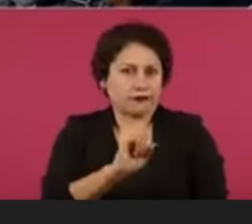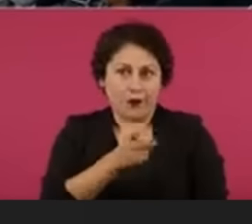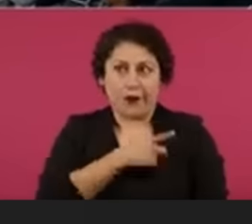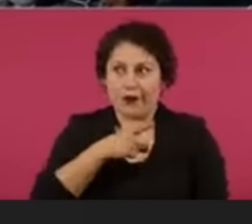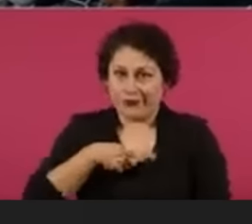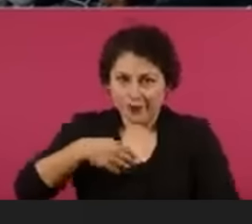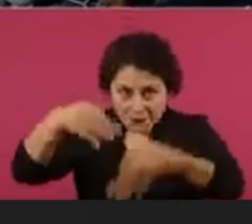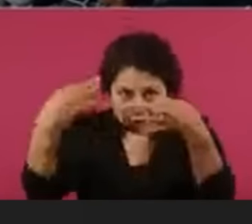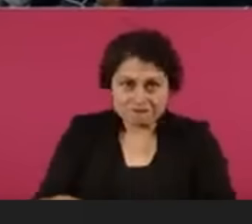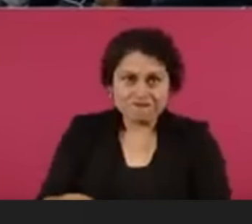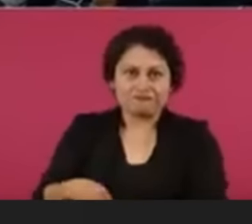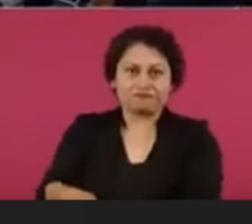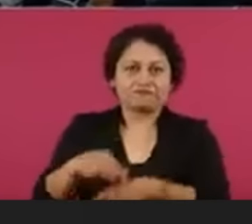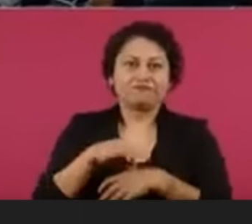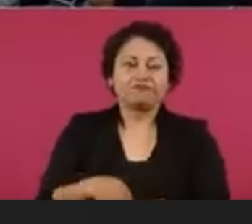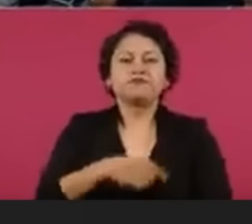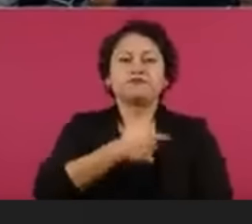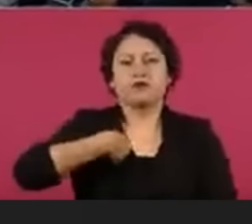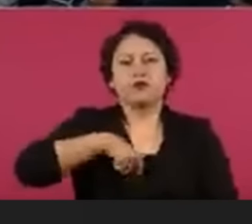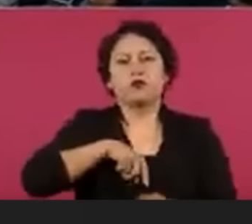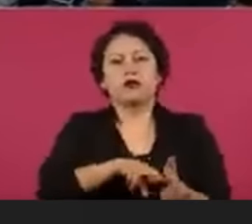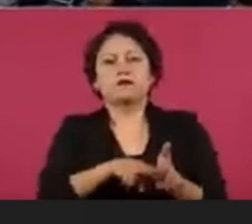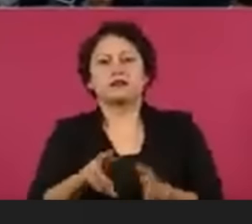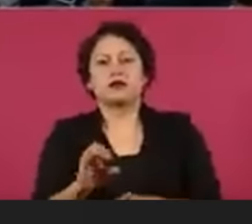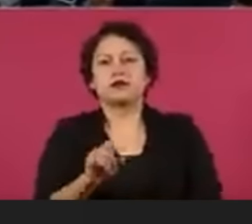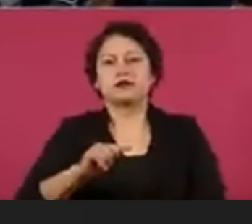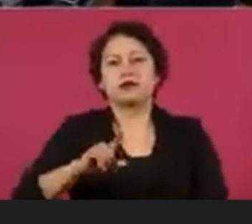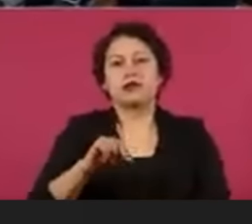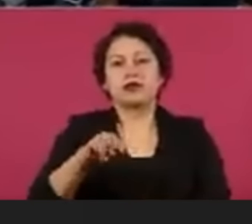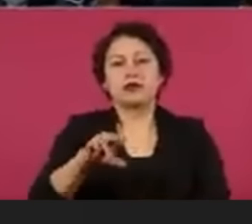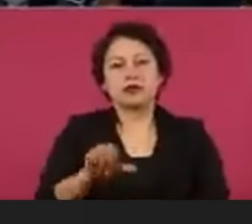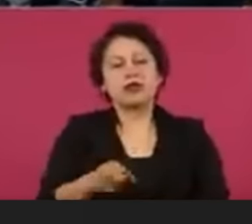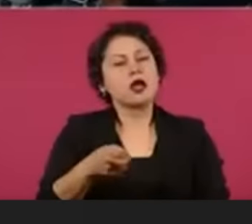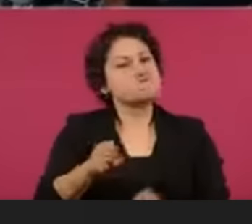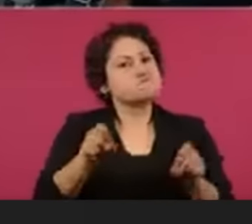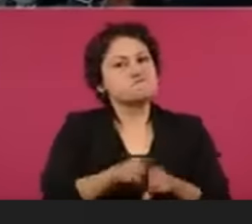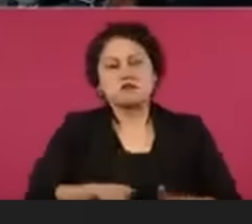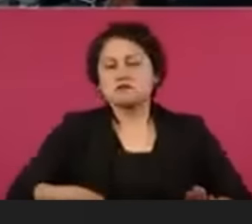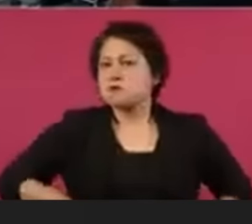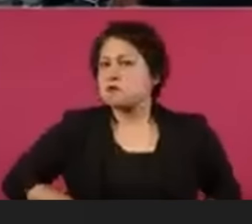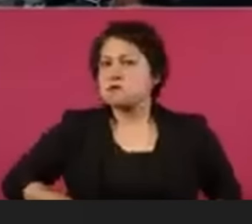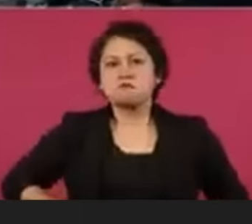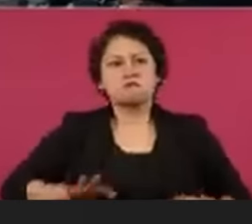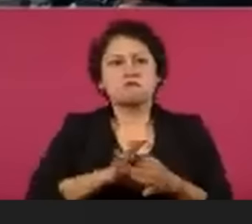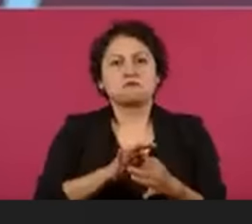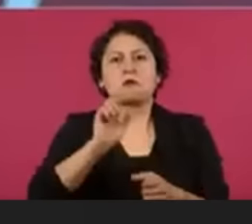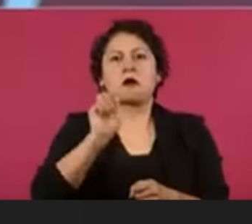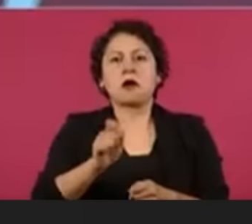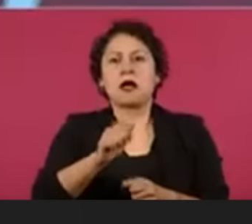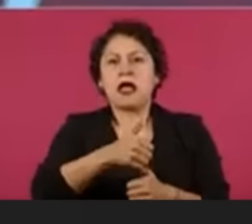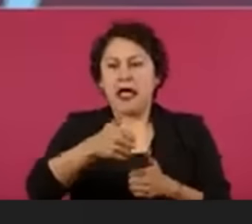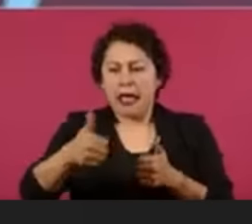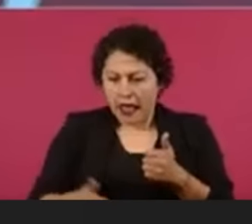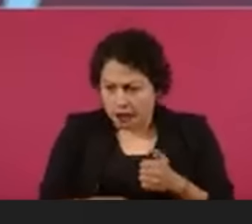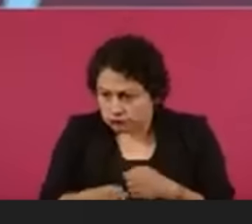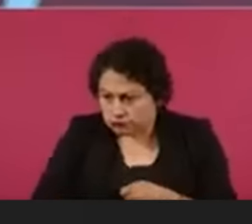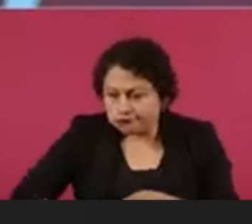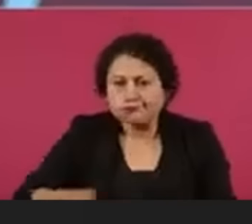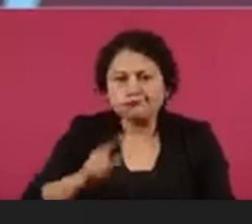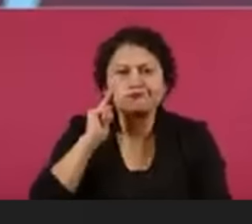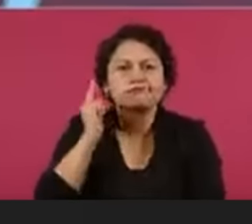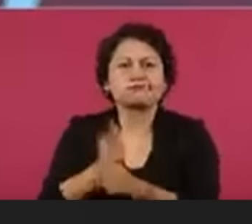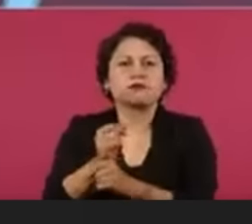esta necesidad de escuchar desde abajo. El significado de esto es muy valioso para comprender la ruta que